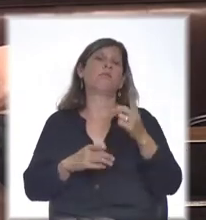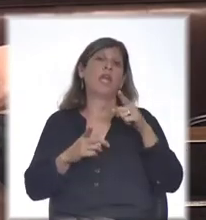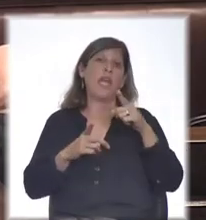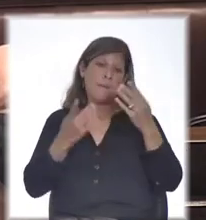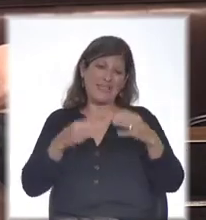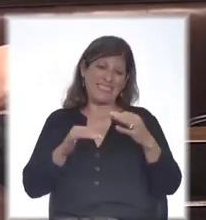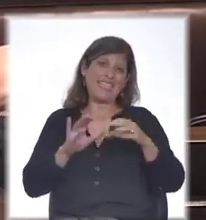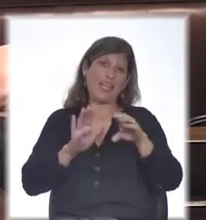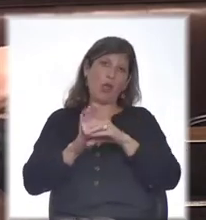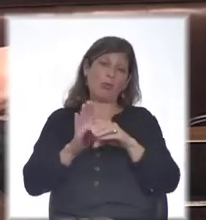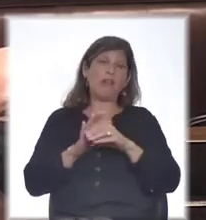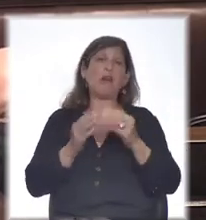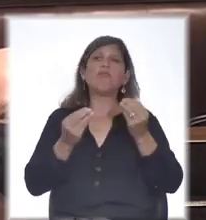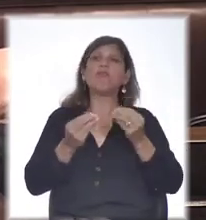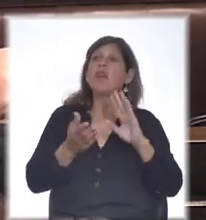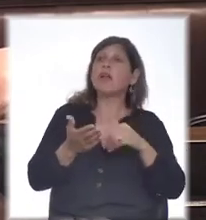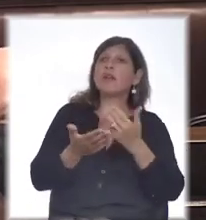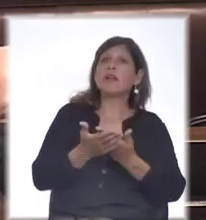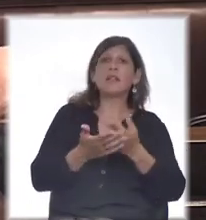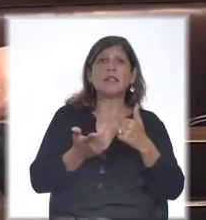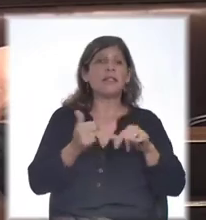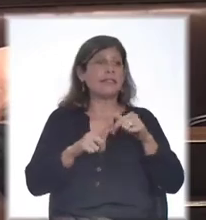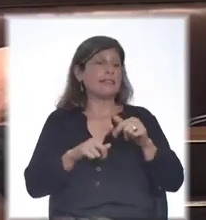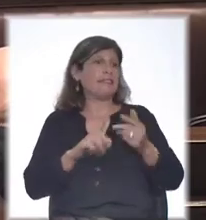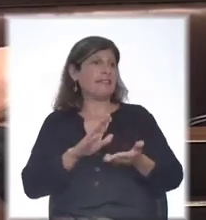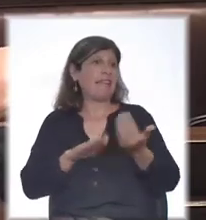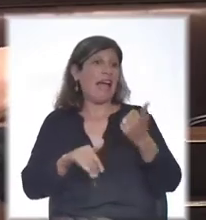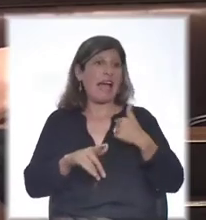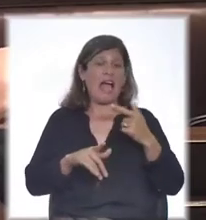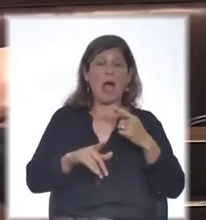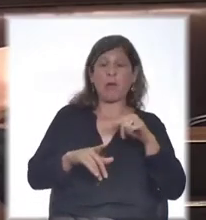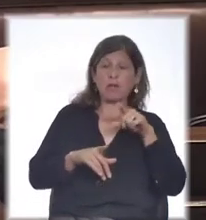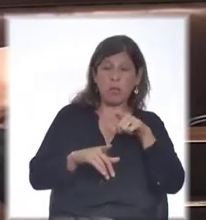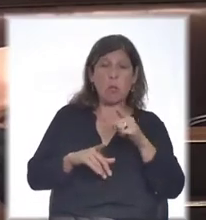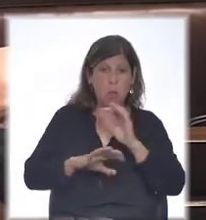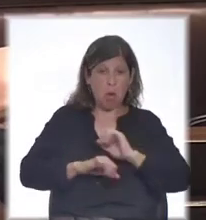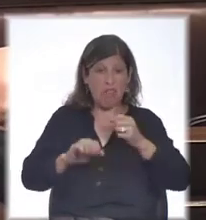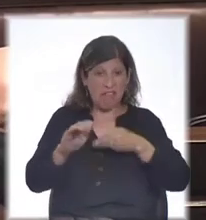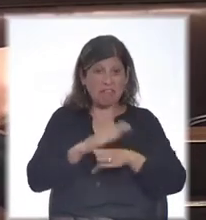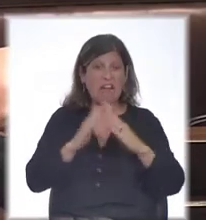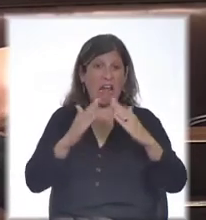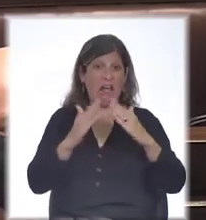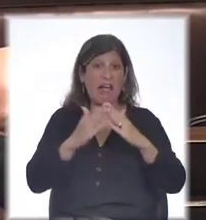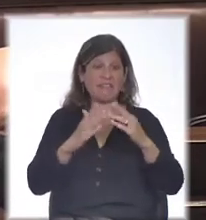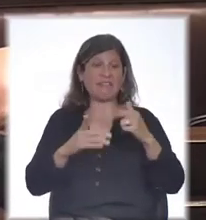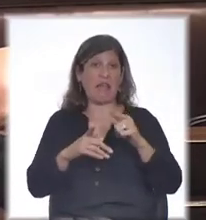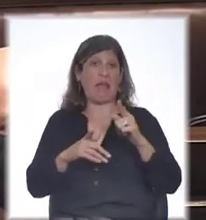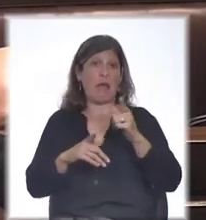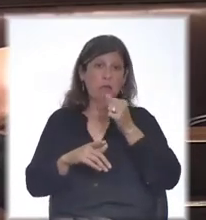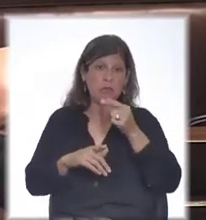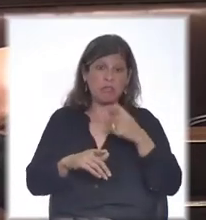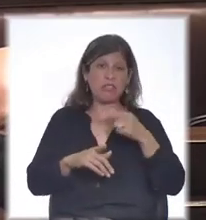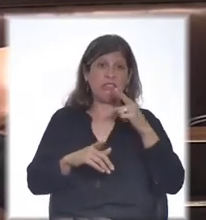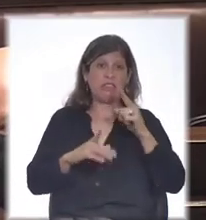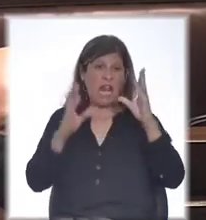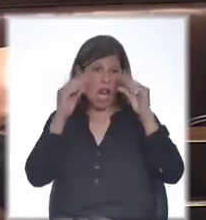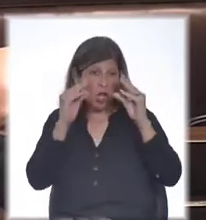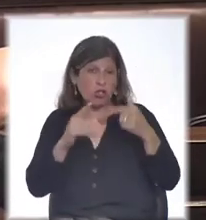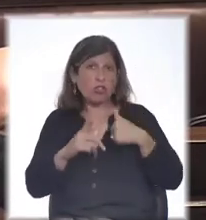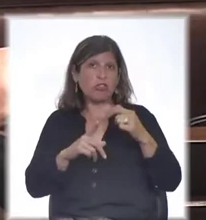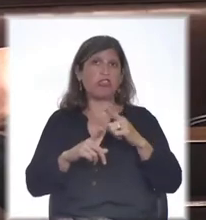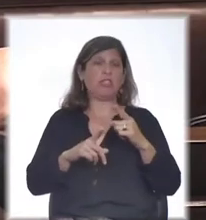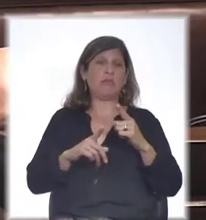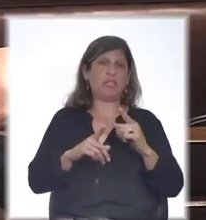propuestas? Se eliminaba la previsión de allanamiento nocturno, admitiéndose con orden judicial, se condicionaba el derecho de huelga